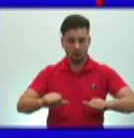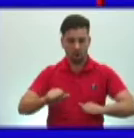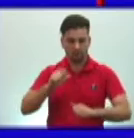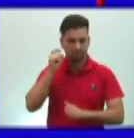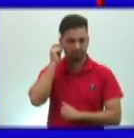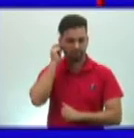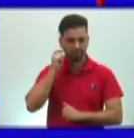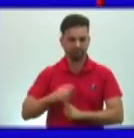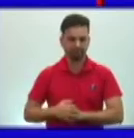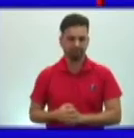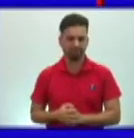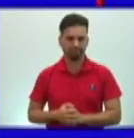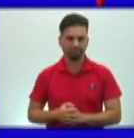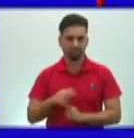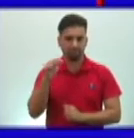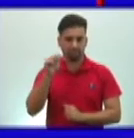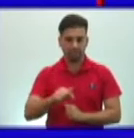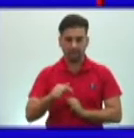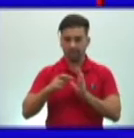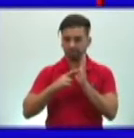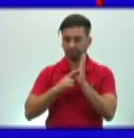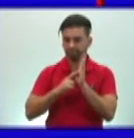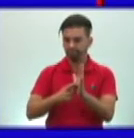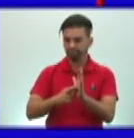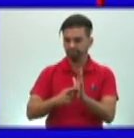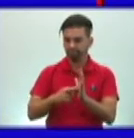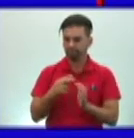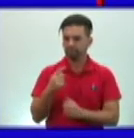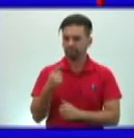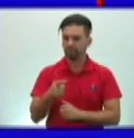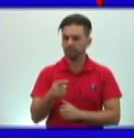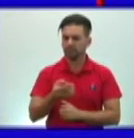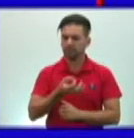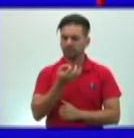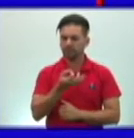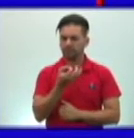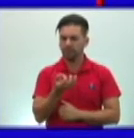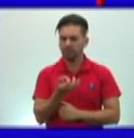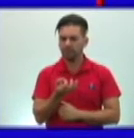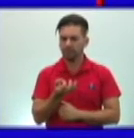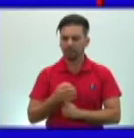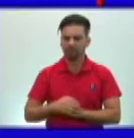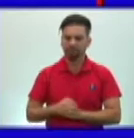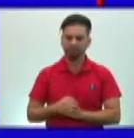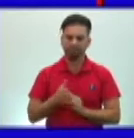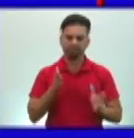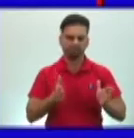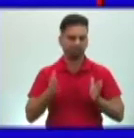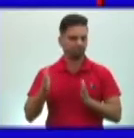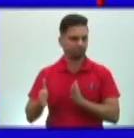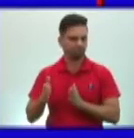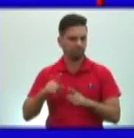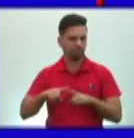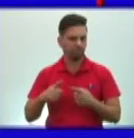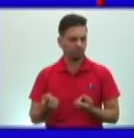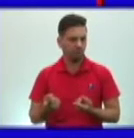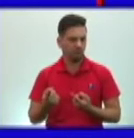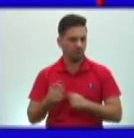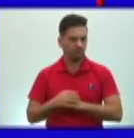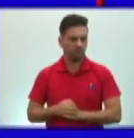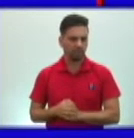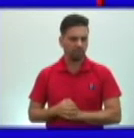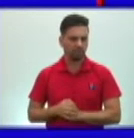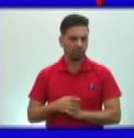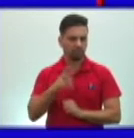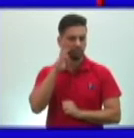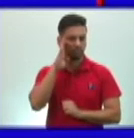Es un mensaje evidentemente subjetivista, parcializado, porque en definitiva